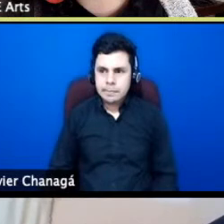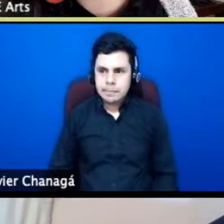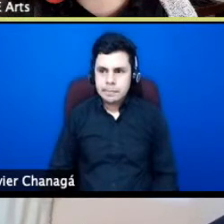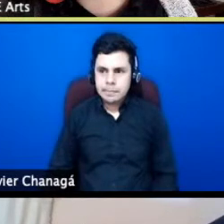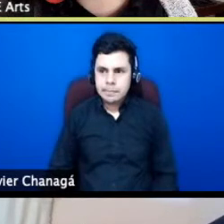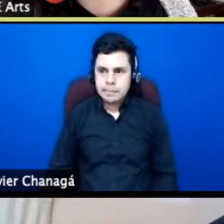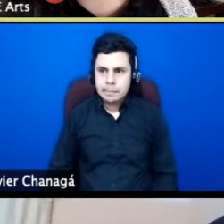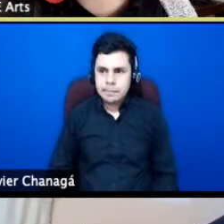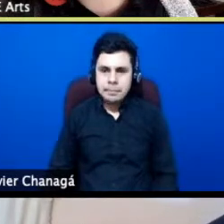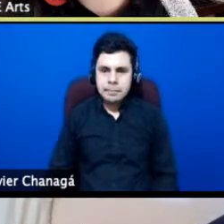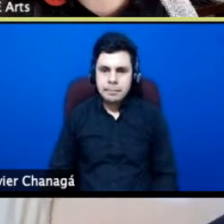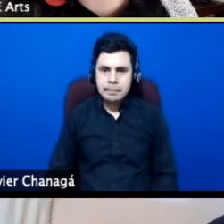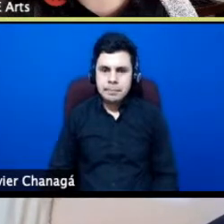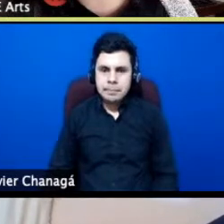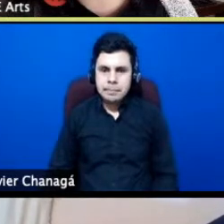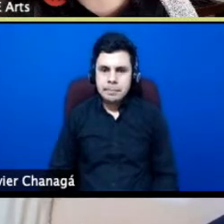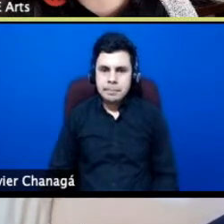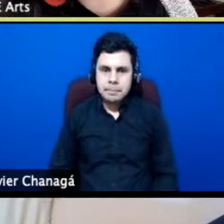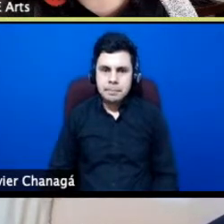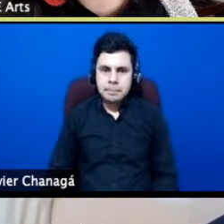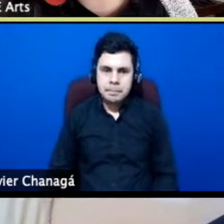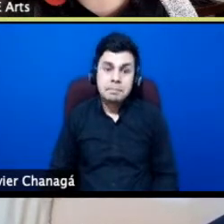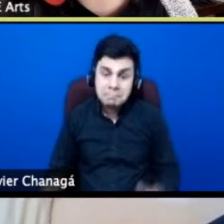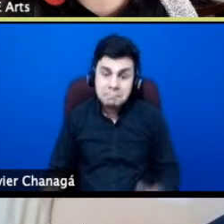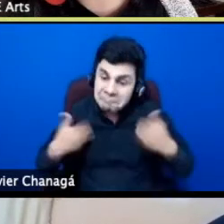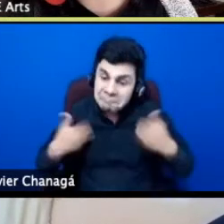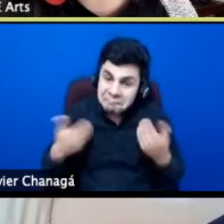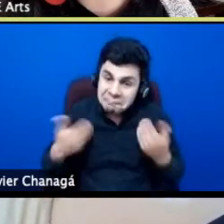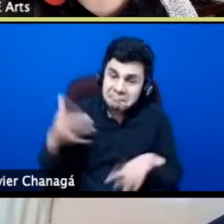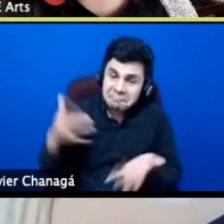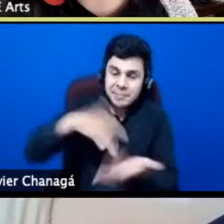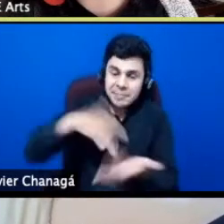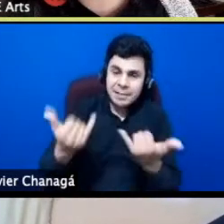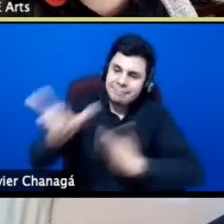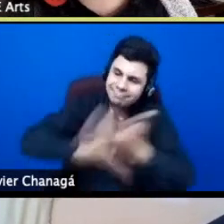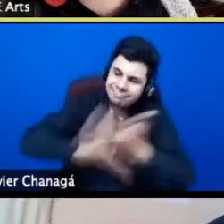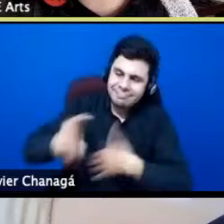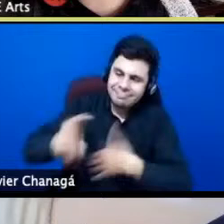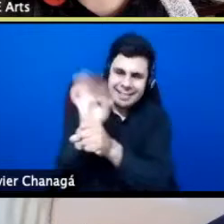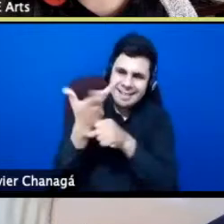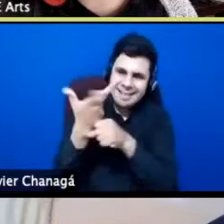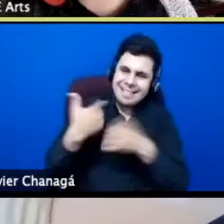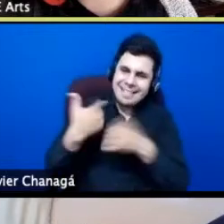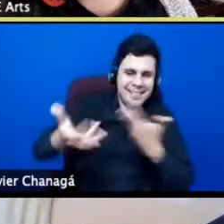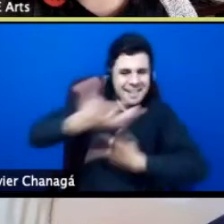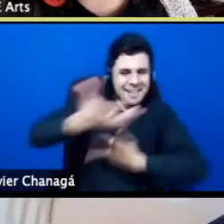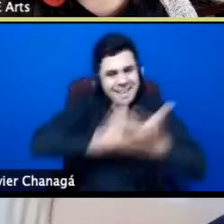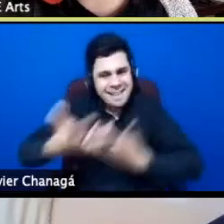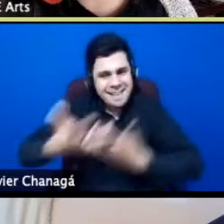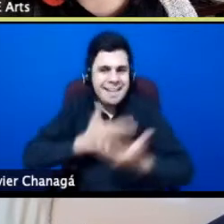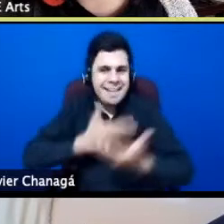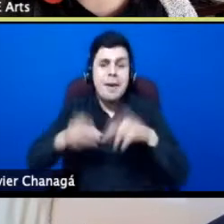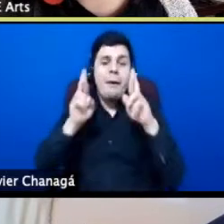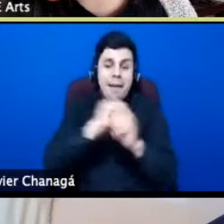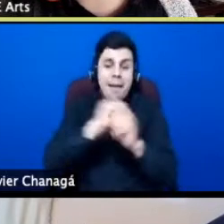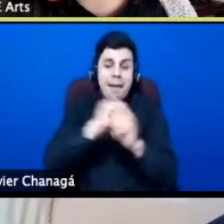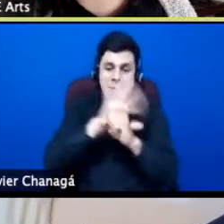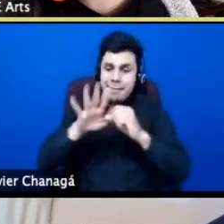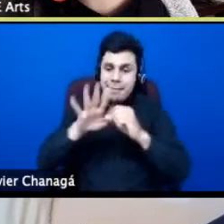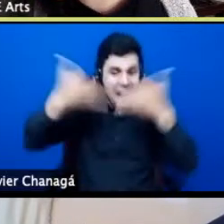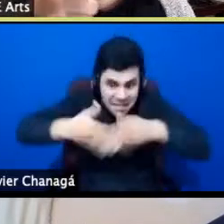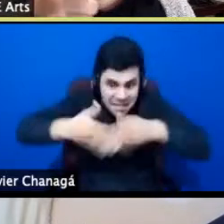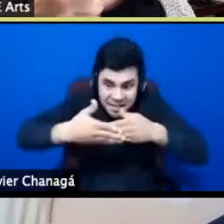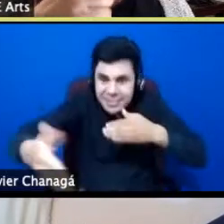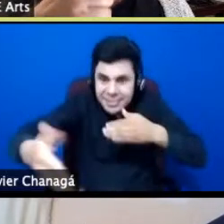que un día muy cercano después de Corona nos podamos encontrar y podamos beber tequila. Ella dijo